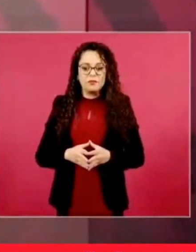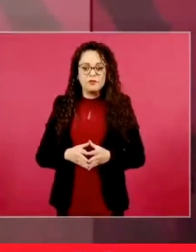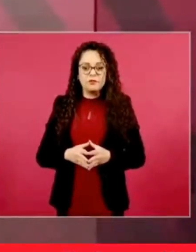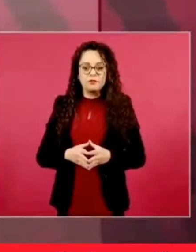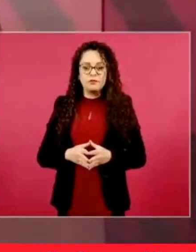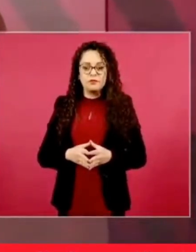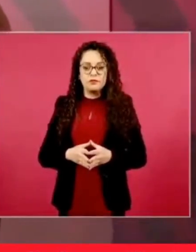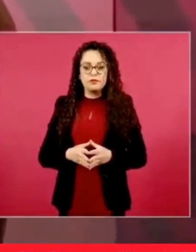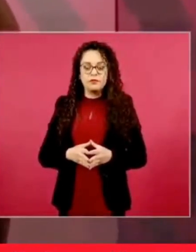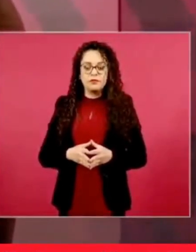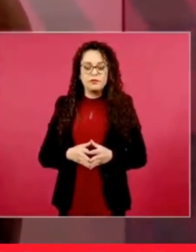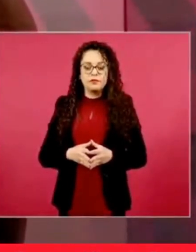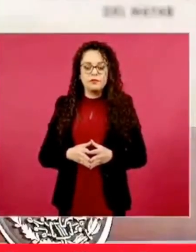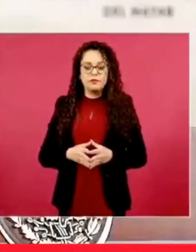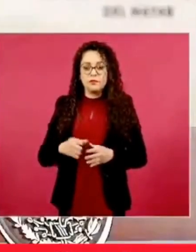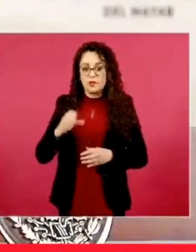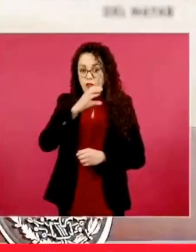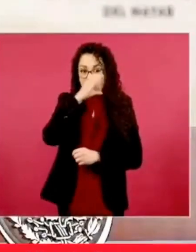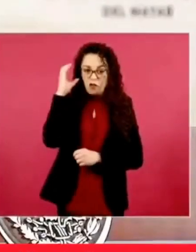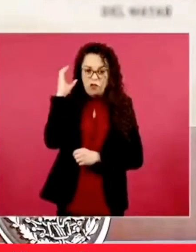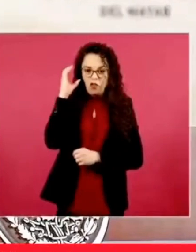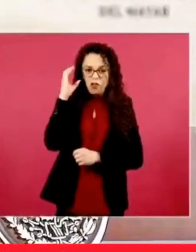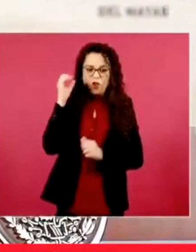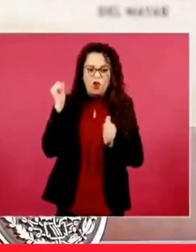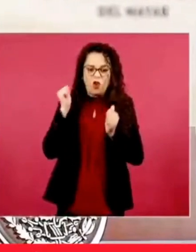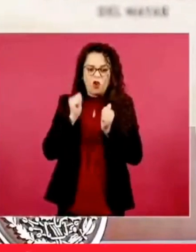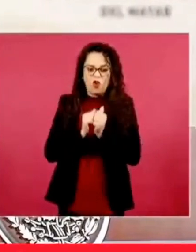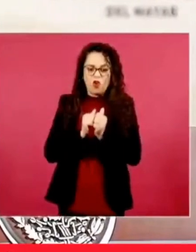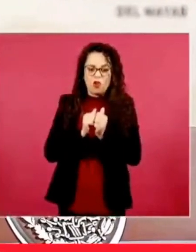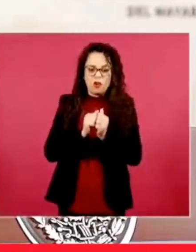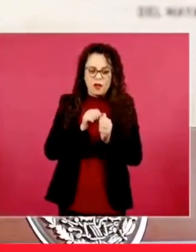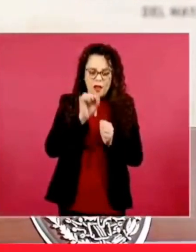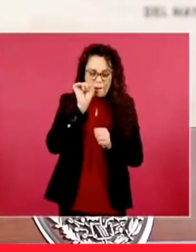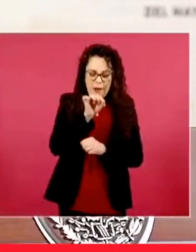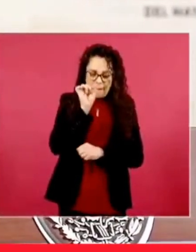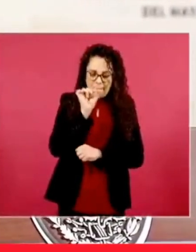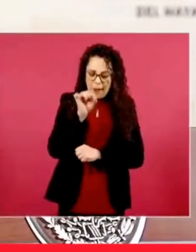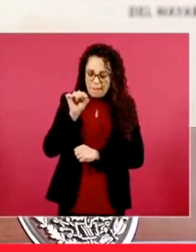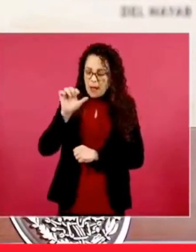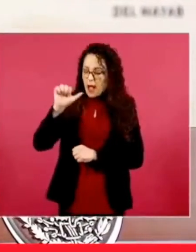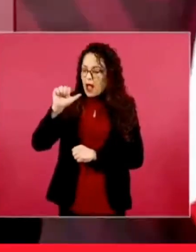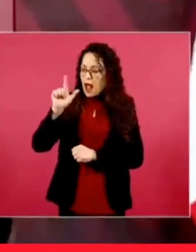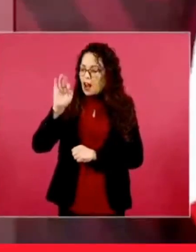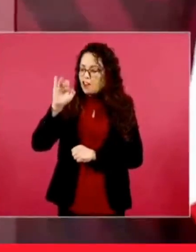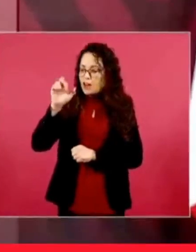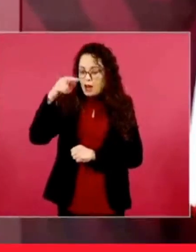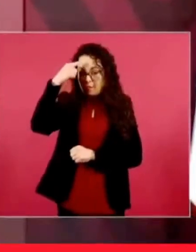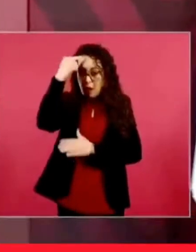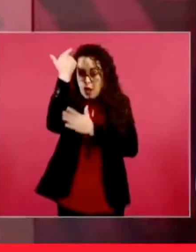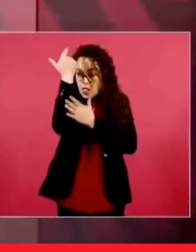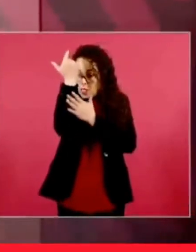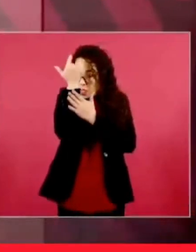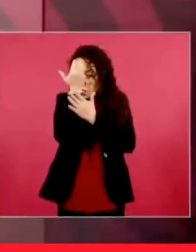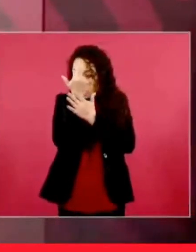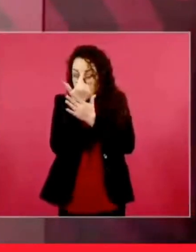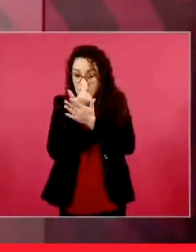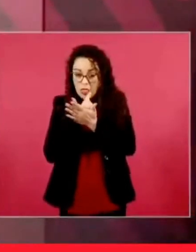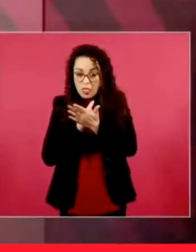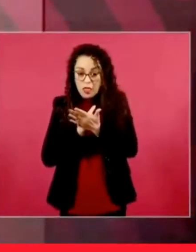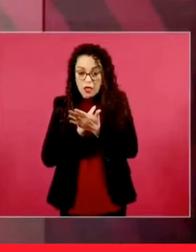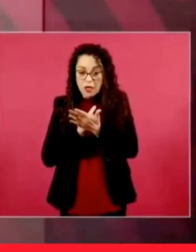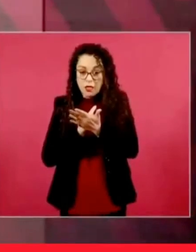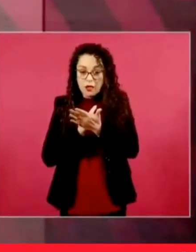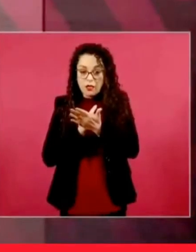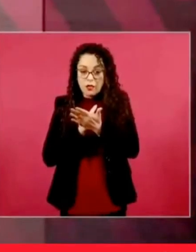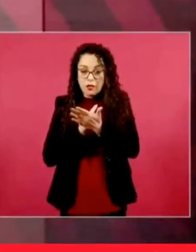le ponen alfileres a las fotos para contarnos y llegan a la conclusión de que no éramos 1 millón, sino